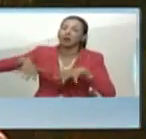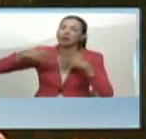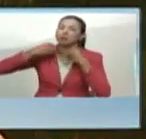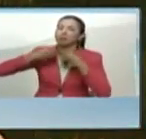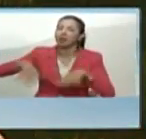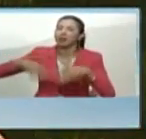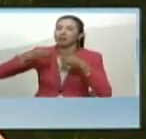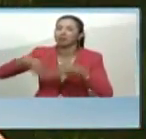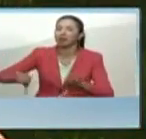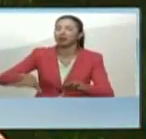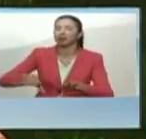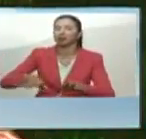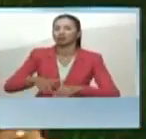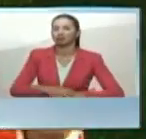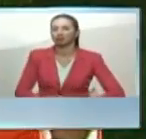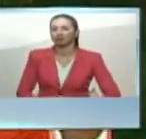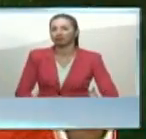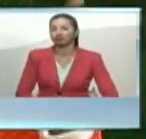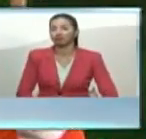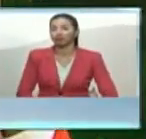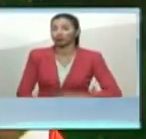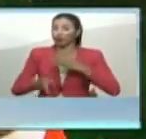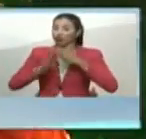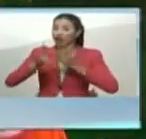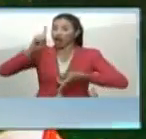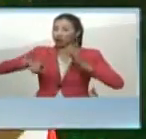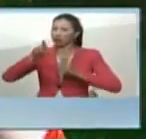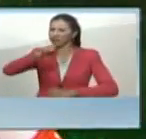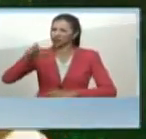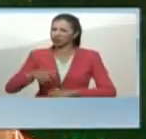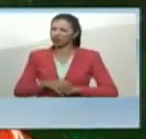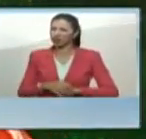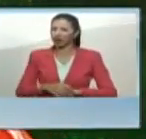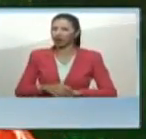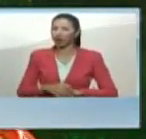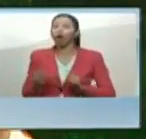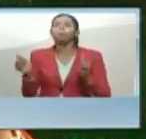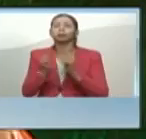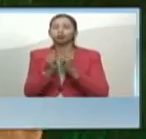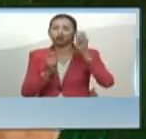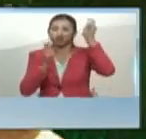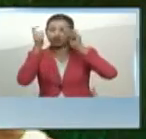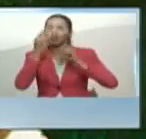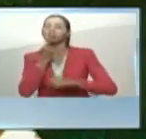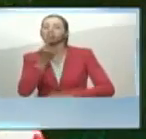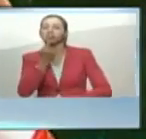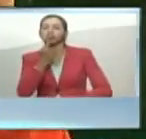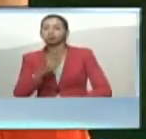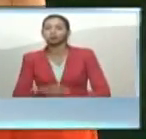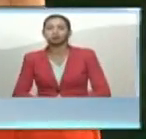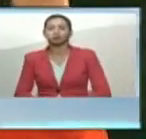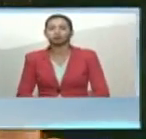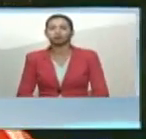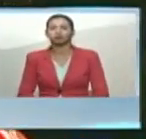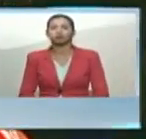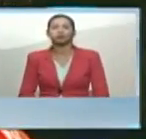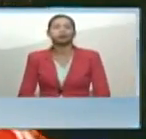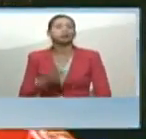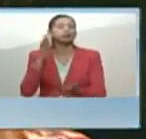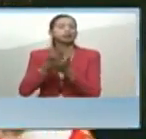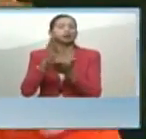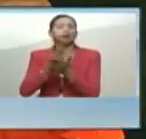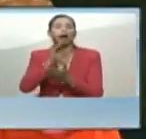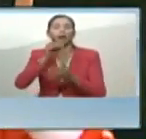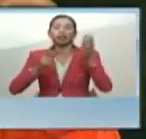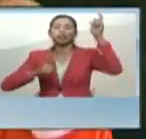aflojarlo. Y todavía hay compañeros que escriben y dicen, no, es que se habla mucho de Chávez